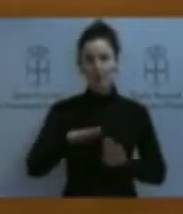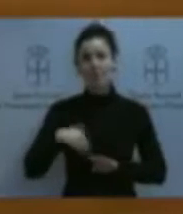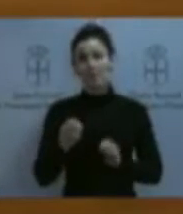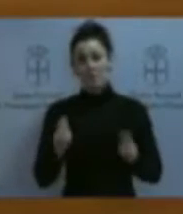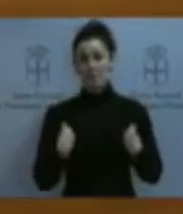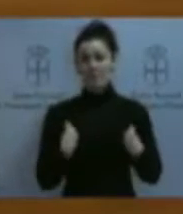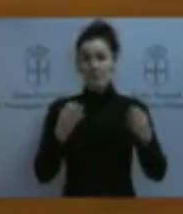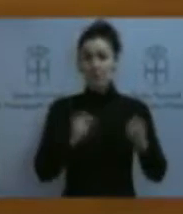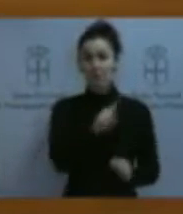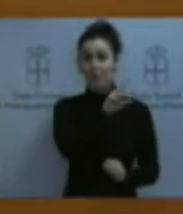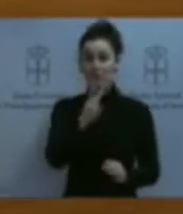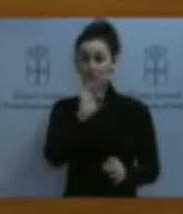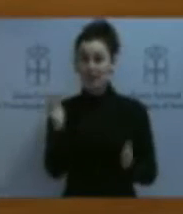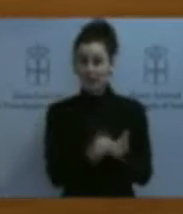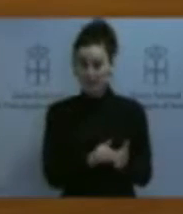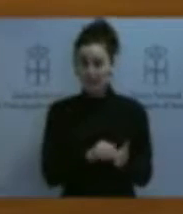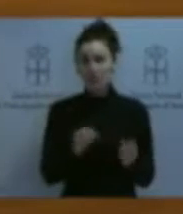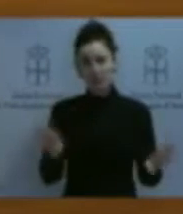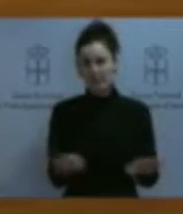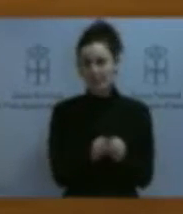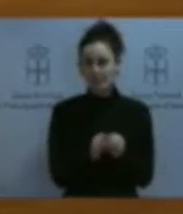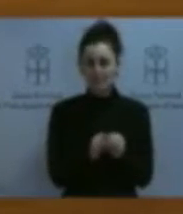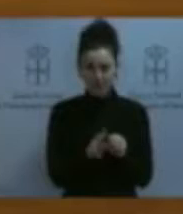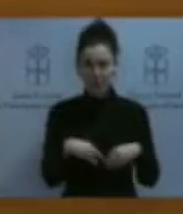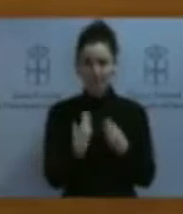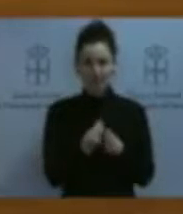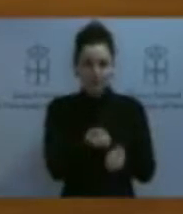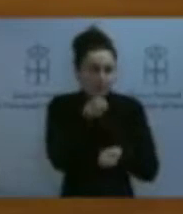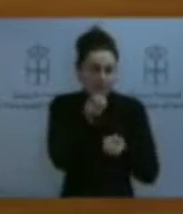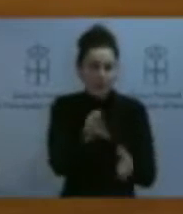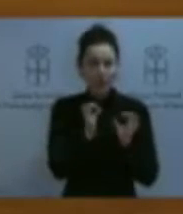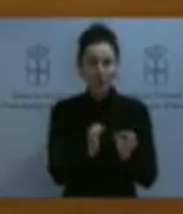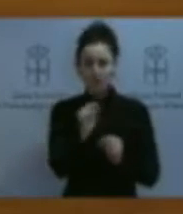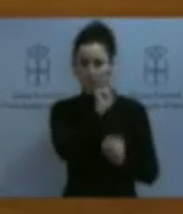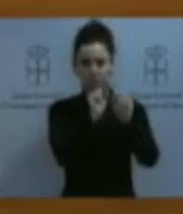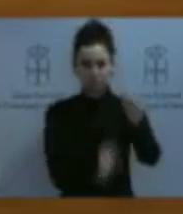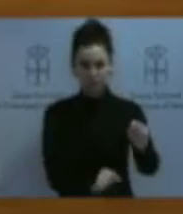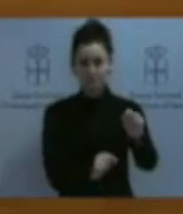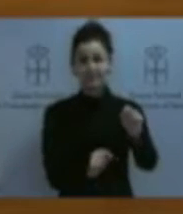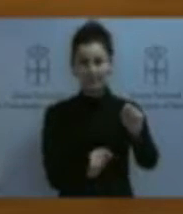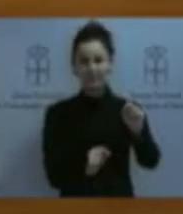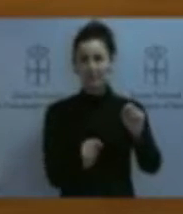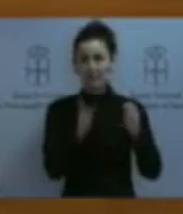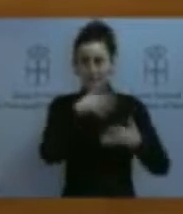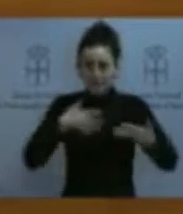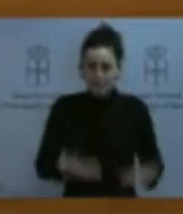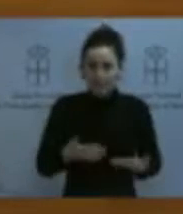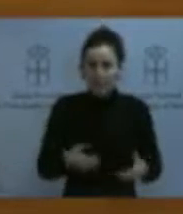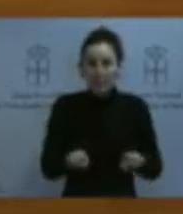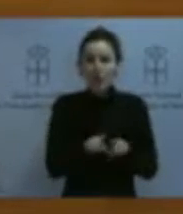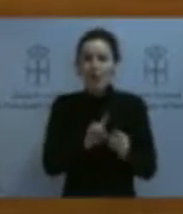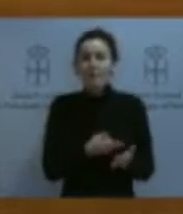la pregunta que nos venía a la cabeza al conocer esos datos era cuál era su plan para el retorno, el plan del